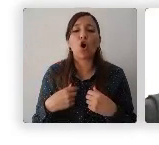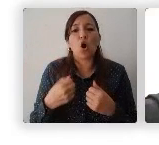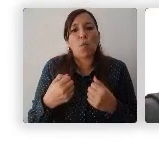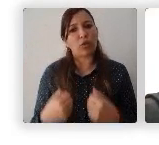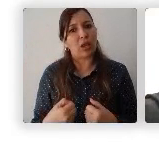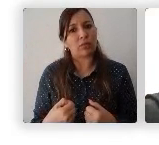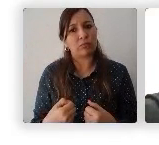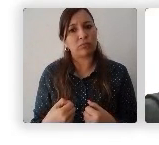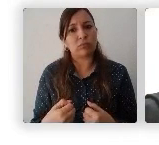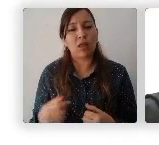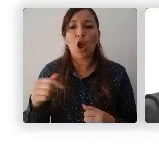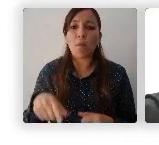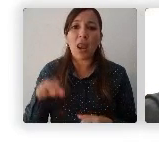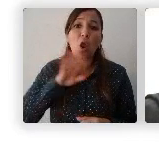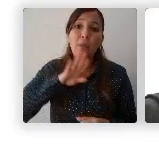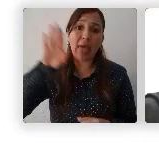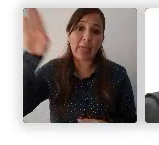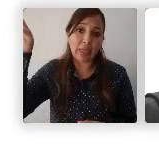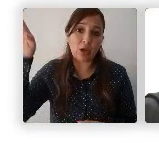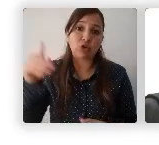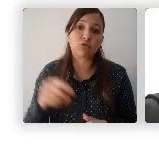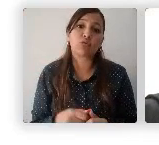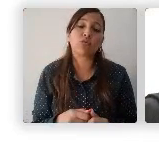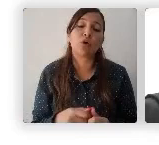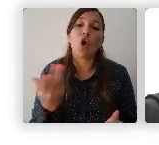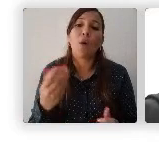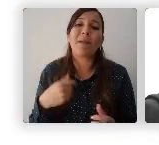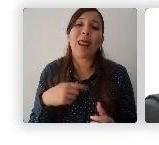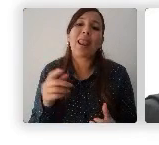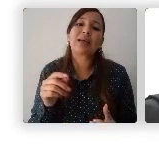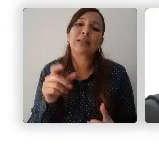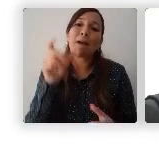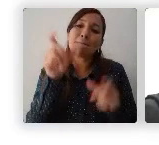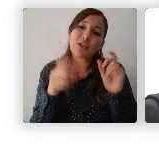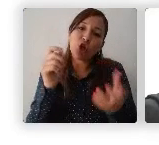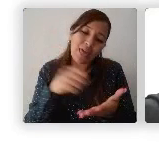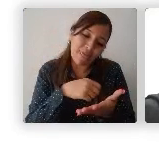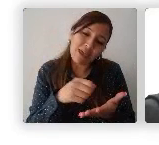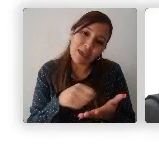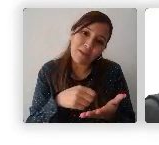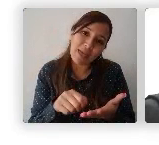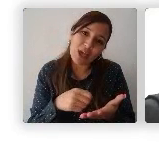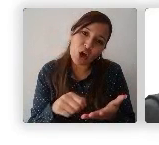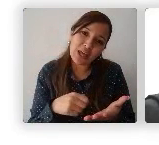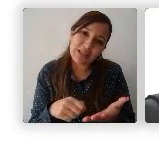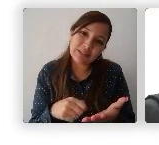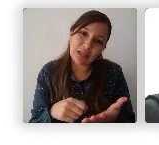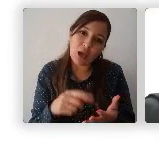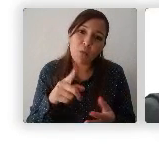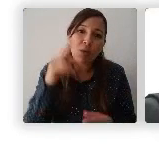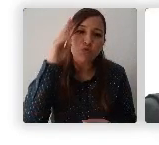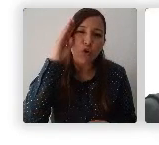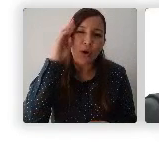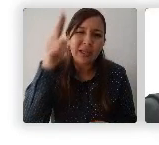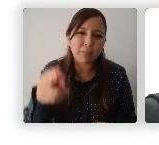los viajeros como también para los operadores de viaje, ¿no? No sabiendo que obviamente las comunidades tienen una serie